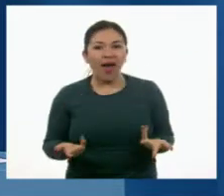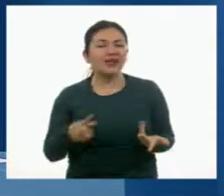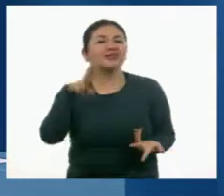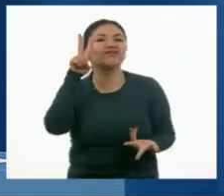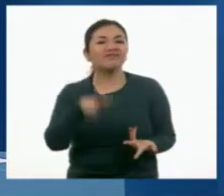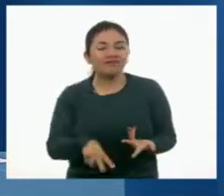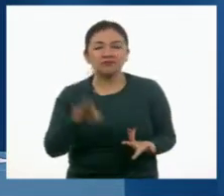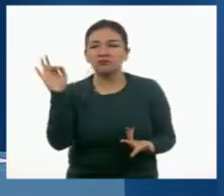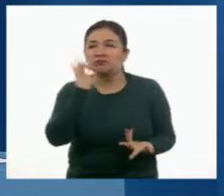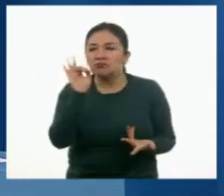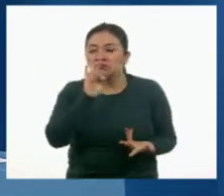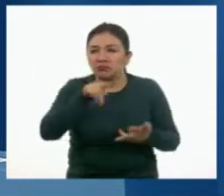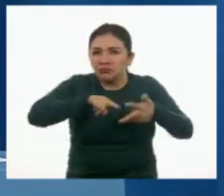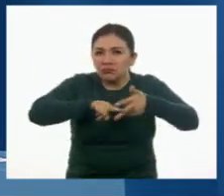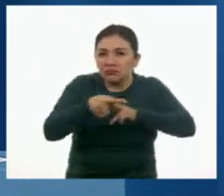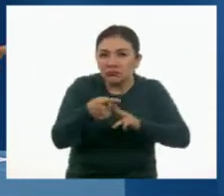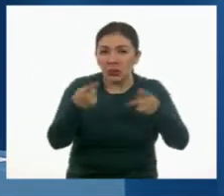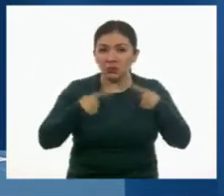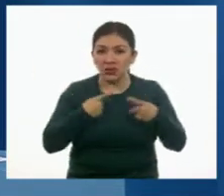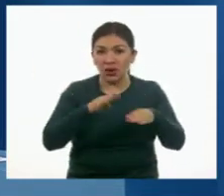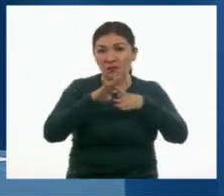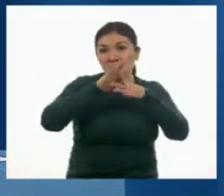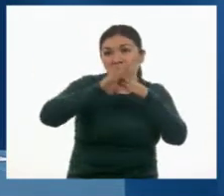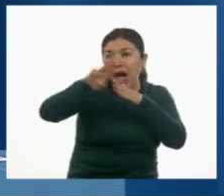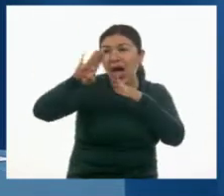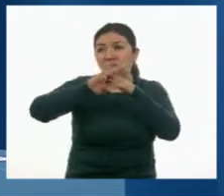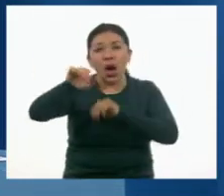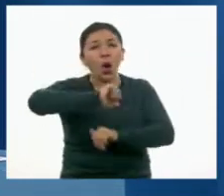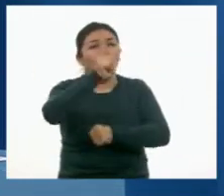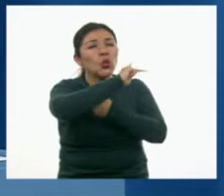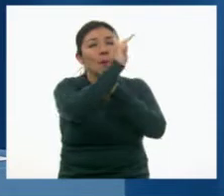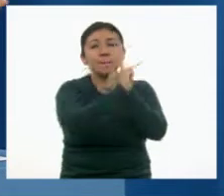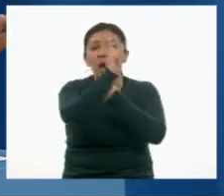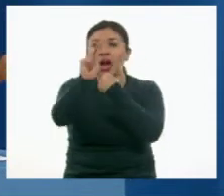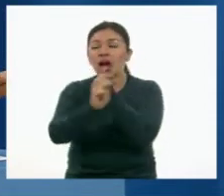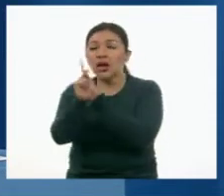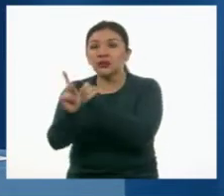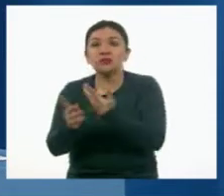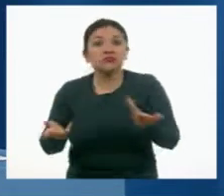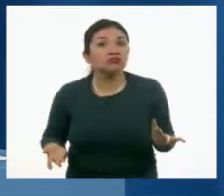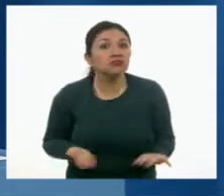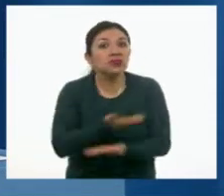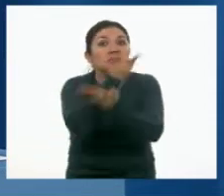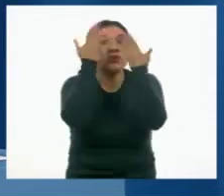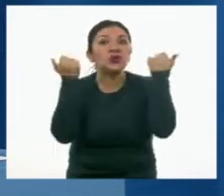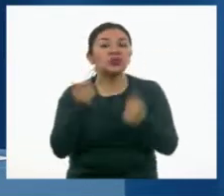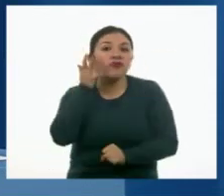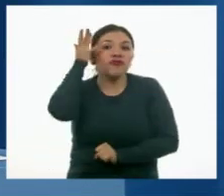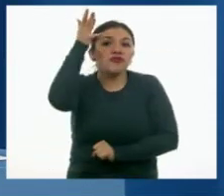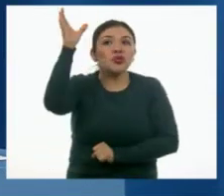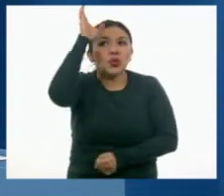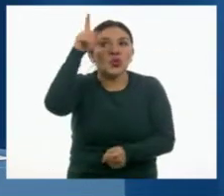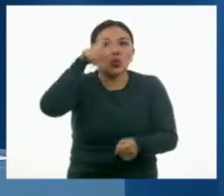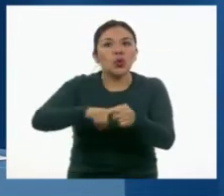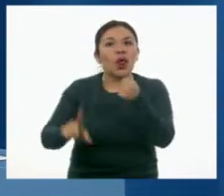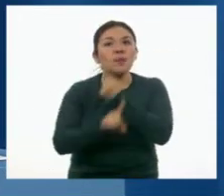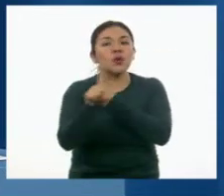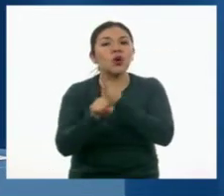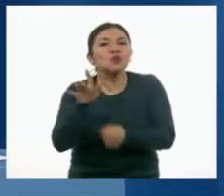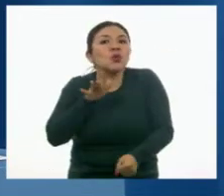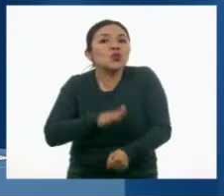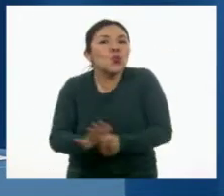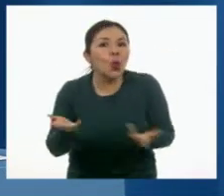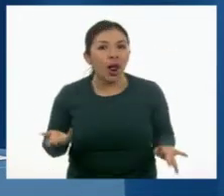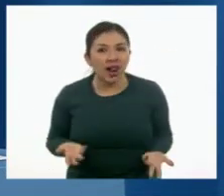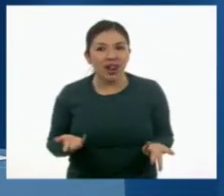evidentemente si empieza a migrar la gente a otros países, pues no sabemos también qué problemas culturales vaya a enfrentar al llegar a